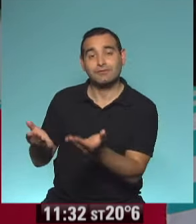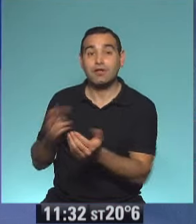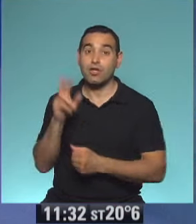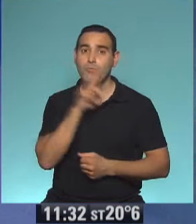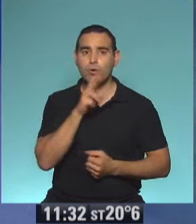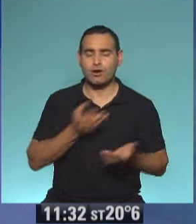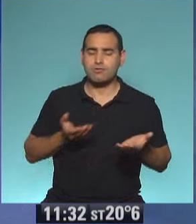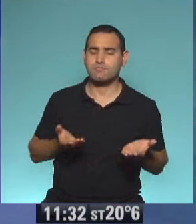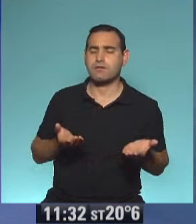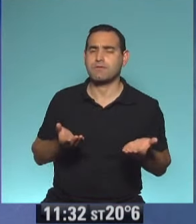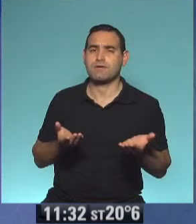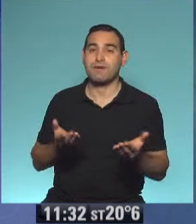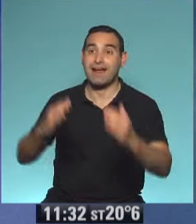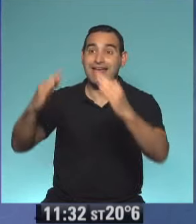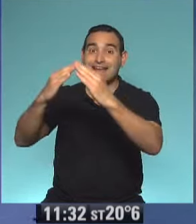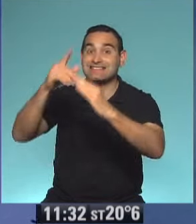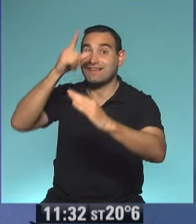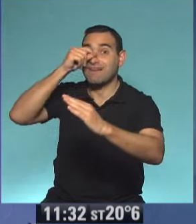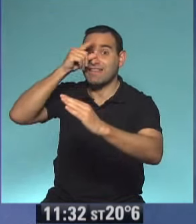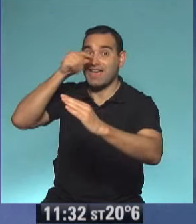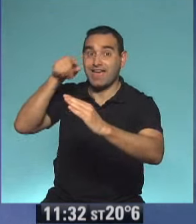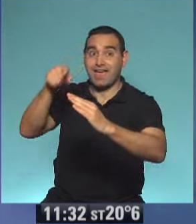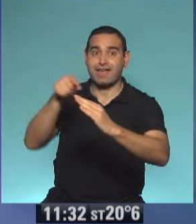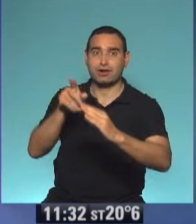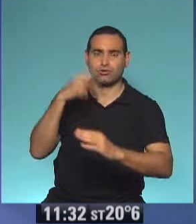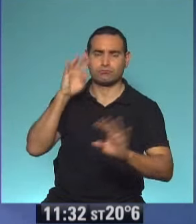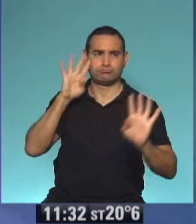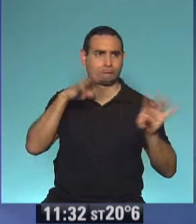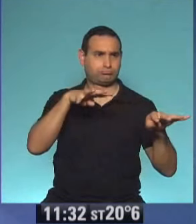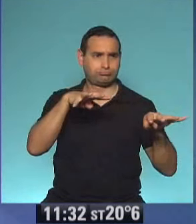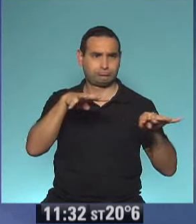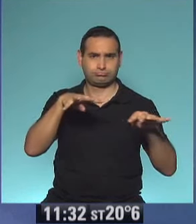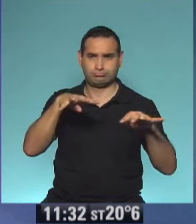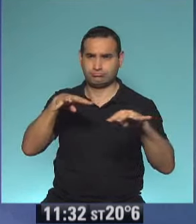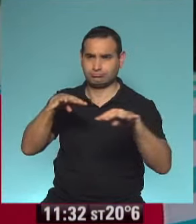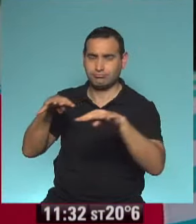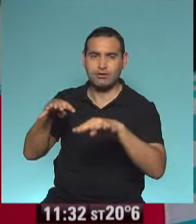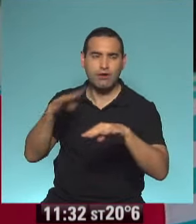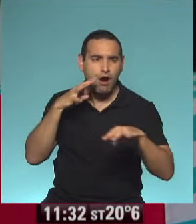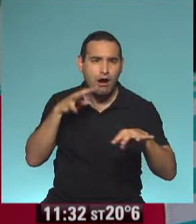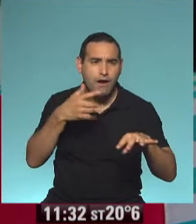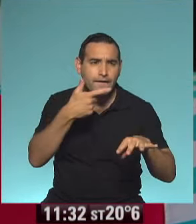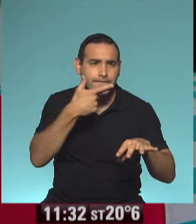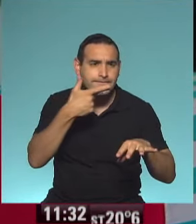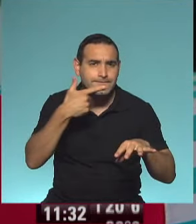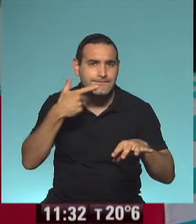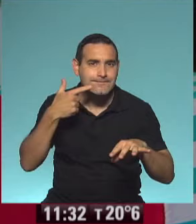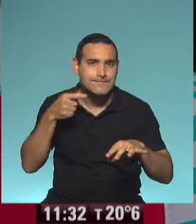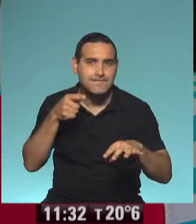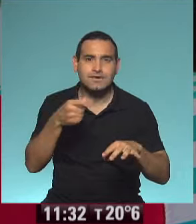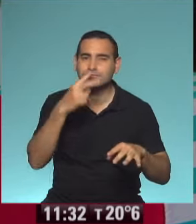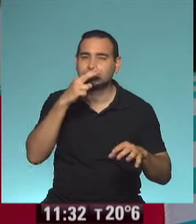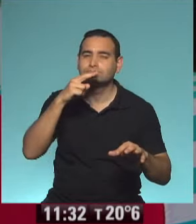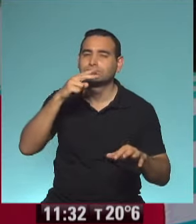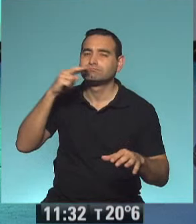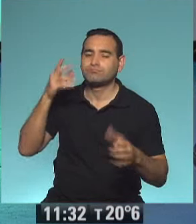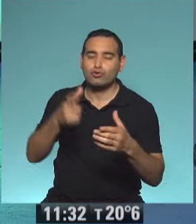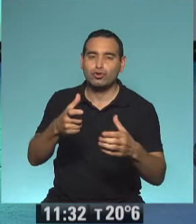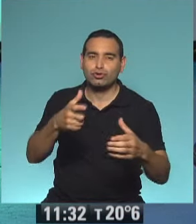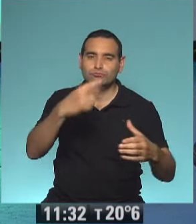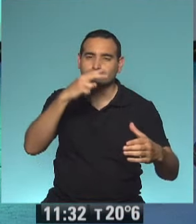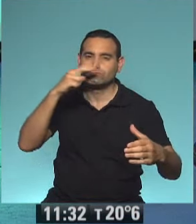hasta la casa de madera, cruzando el pueblo, a la vista de todos, y haciendo que se relamieran de gusto al dejar tras de sí un aroma